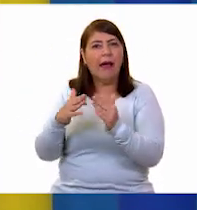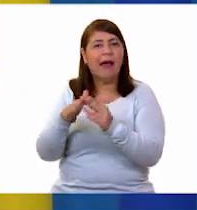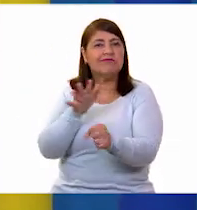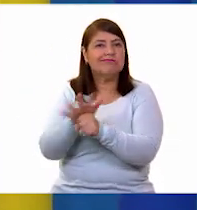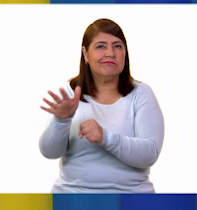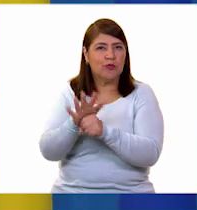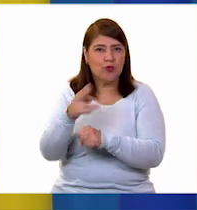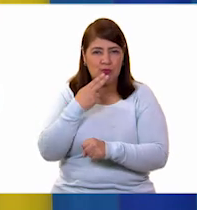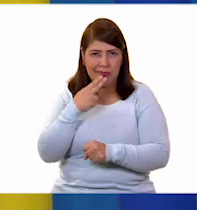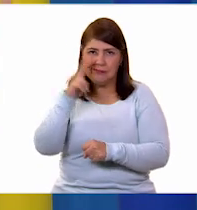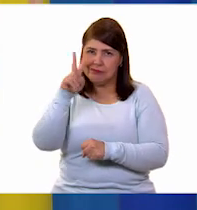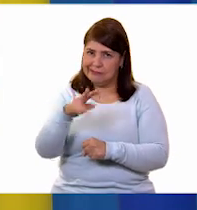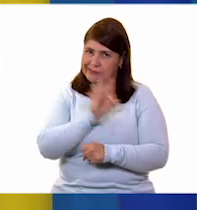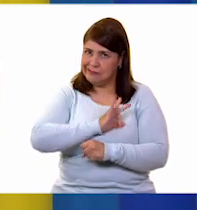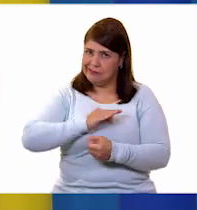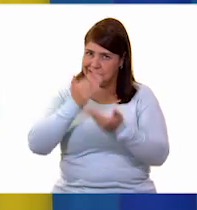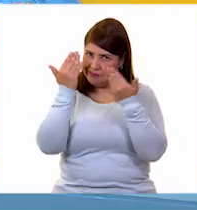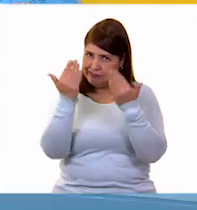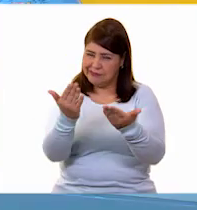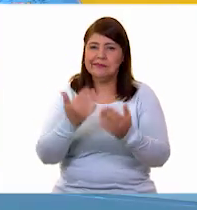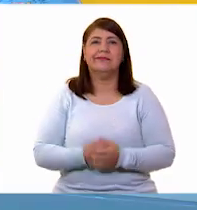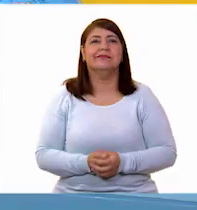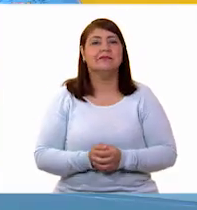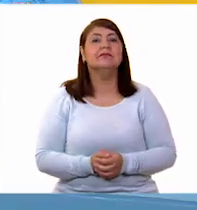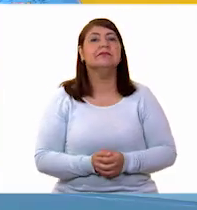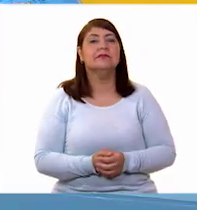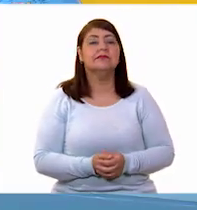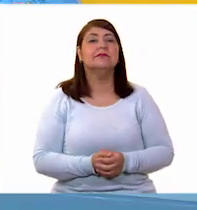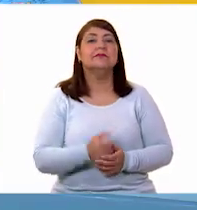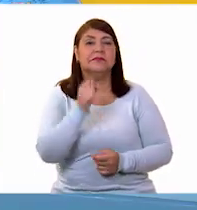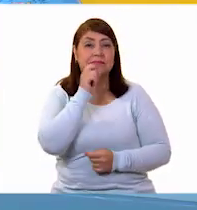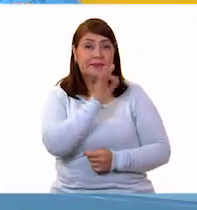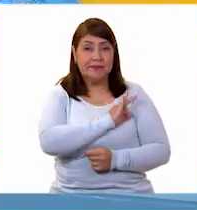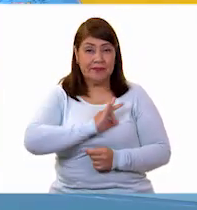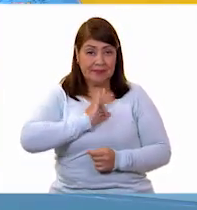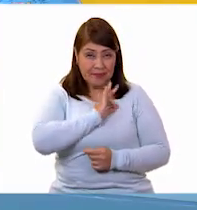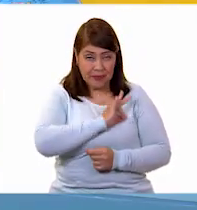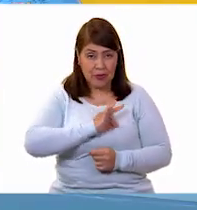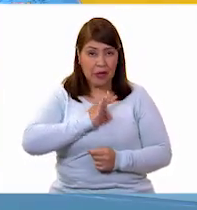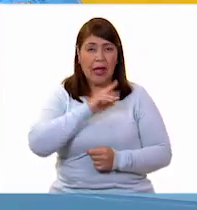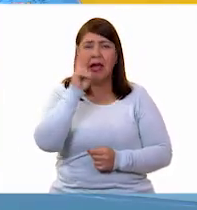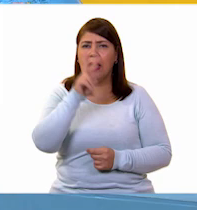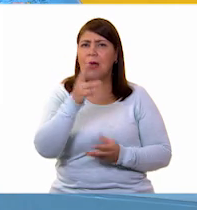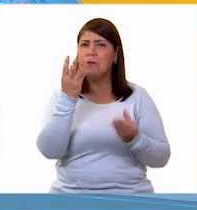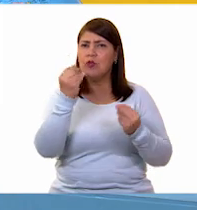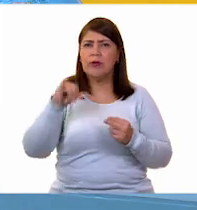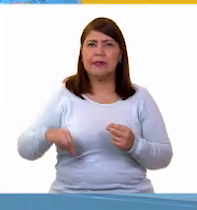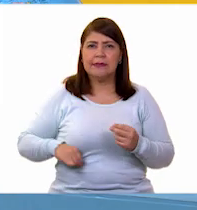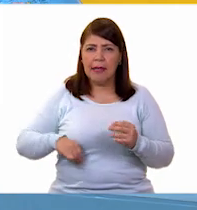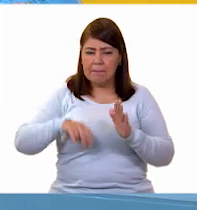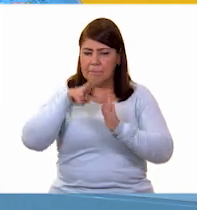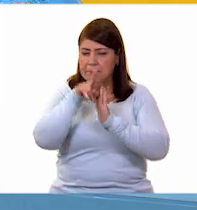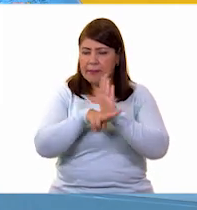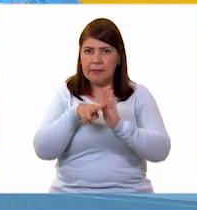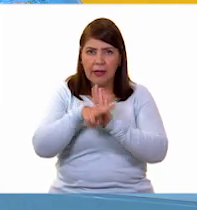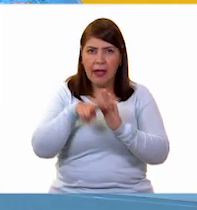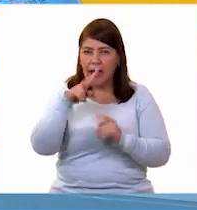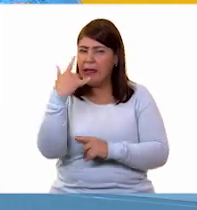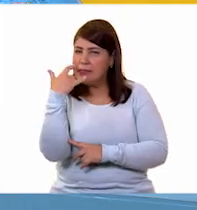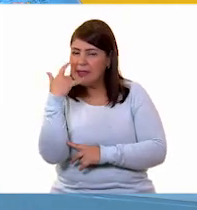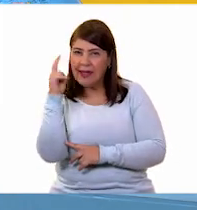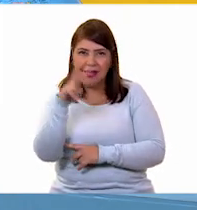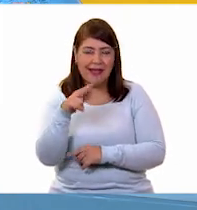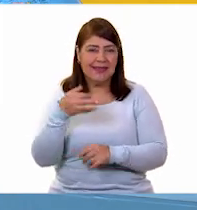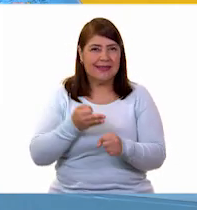Les mando una felicitación. Y también va la felicitación. Estuvo muy interesante el video y parece que se divirtieron